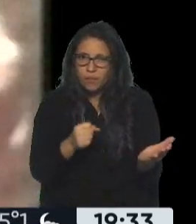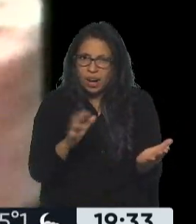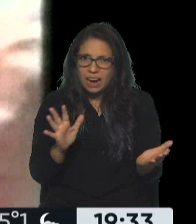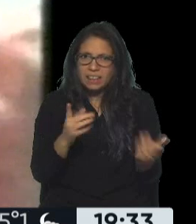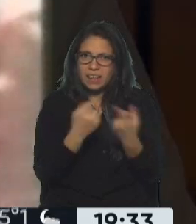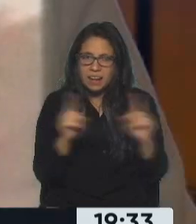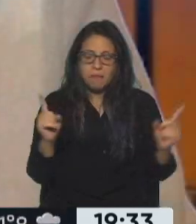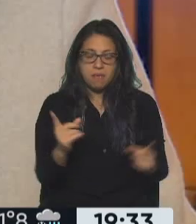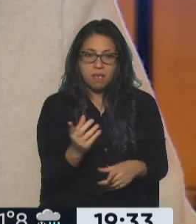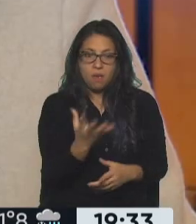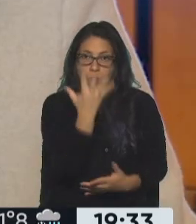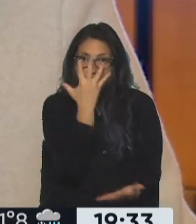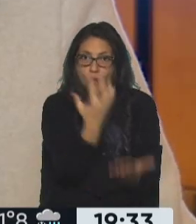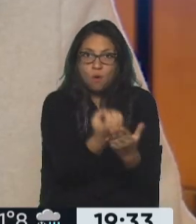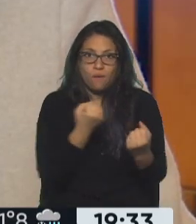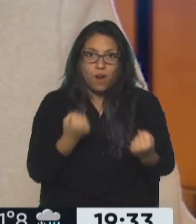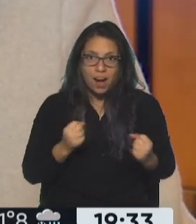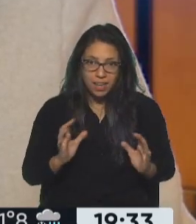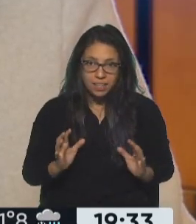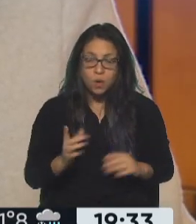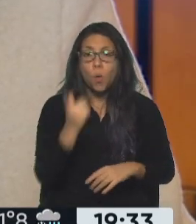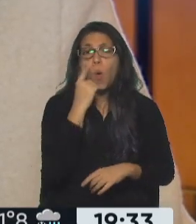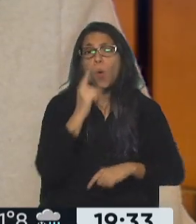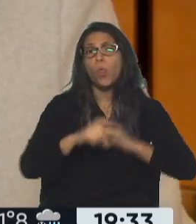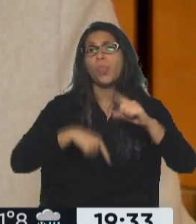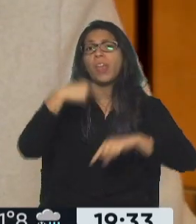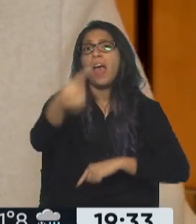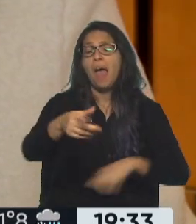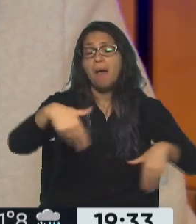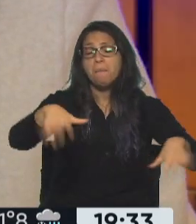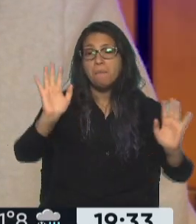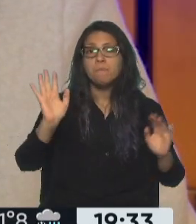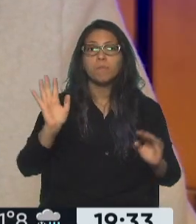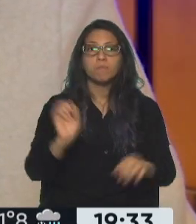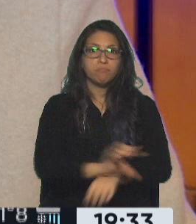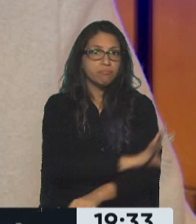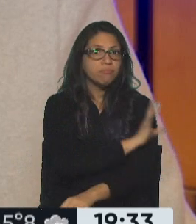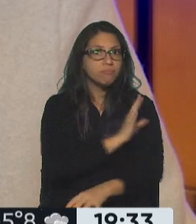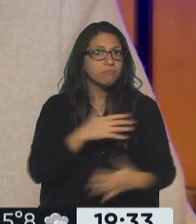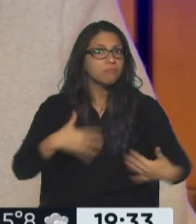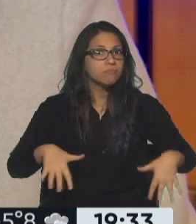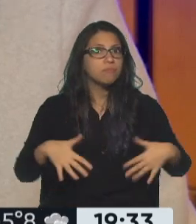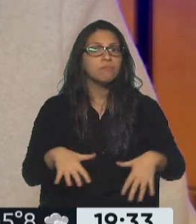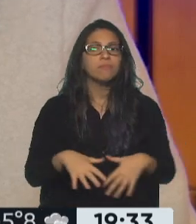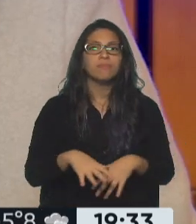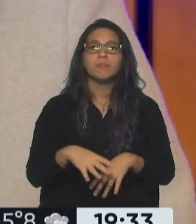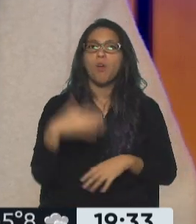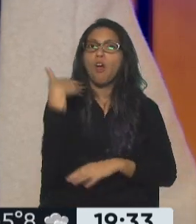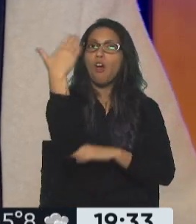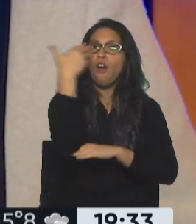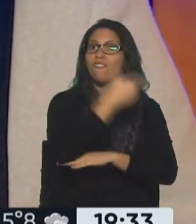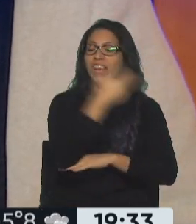Me fascinó y después Un día fue muy emocionante porque en una